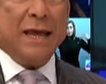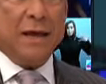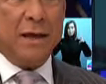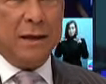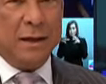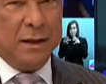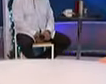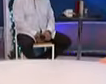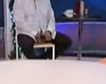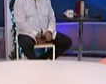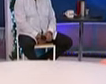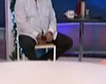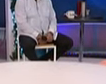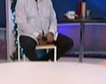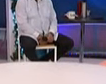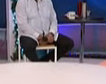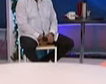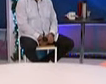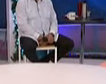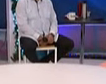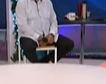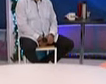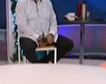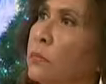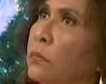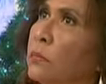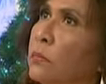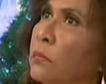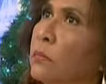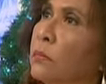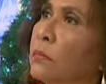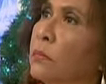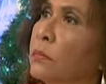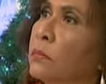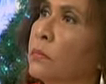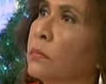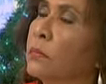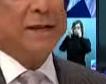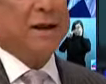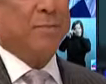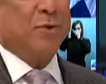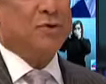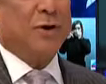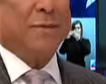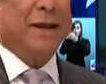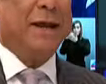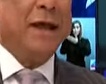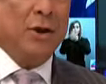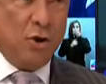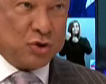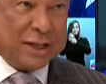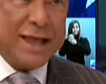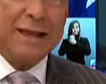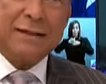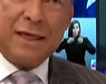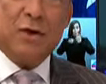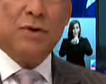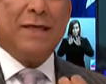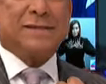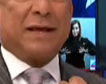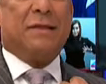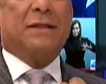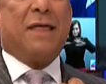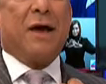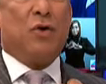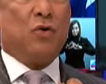que nos está colocando en una situación internacional difícil después de nosotros tener apoyo. Ahora vienen los ataques hasta de